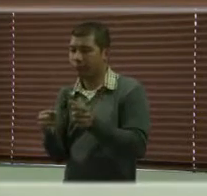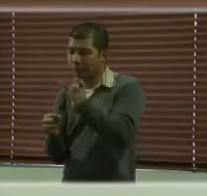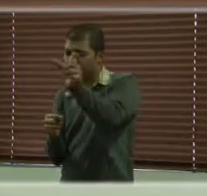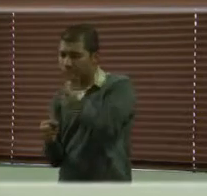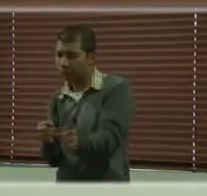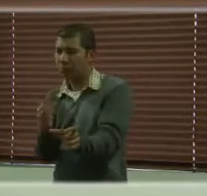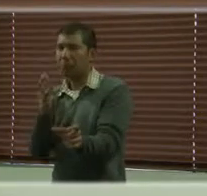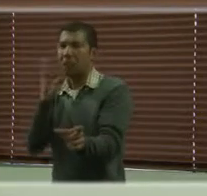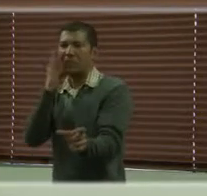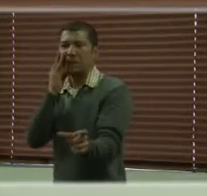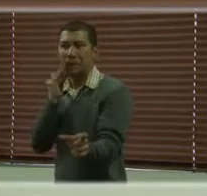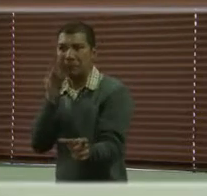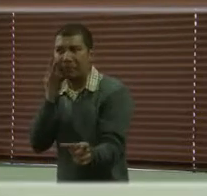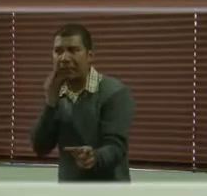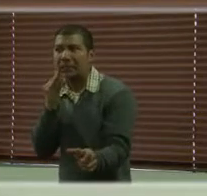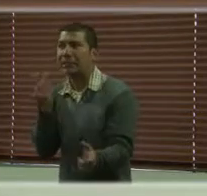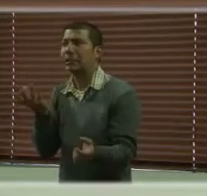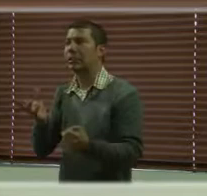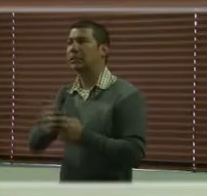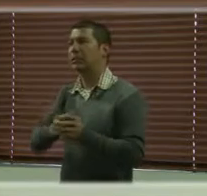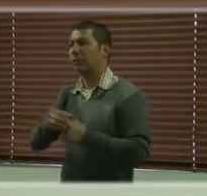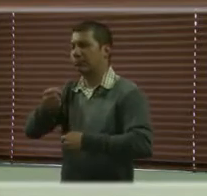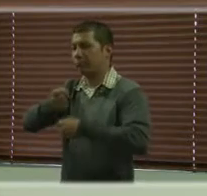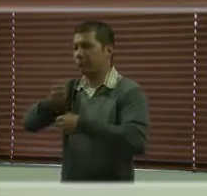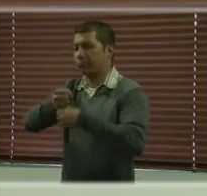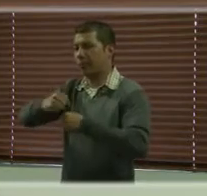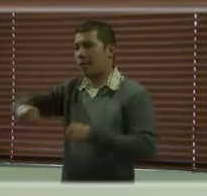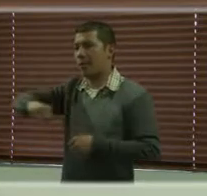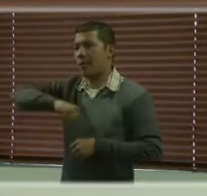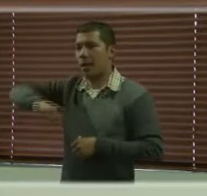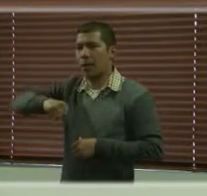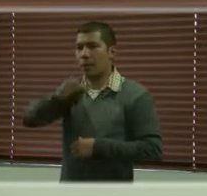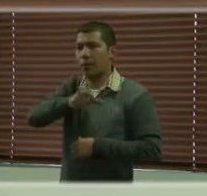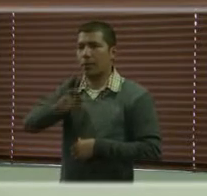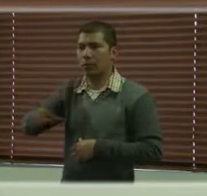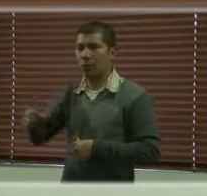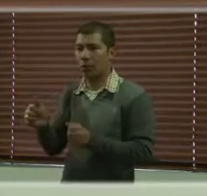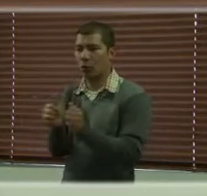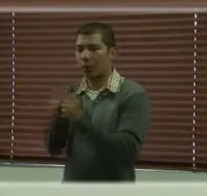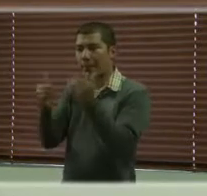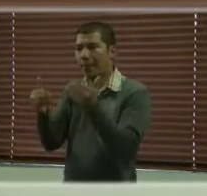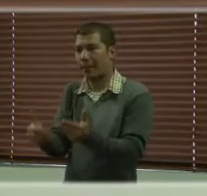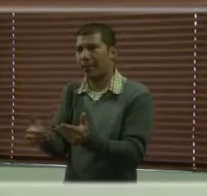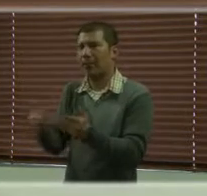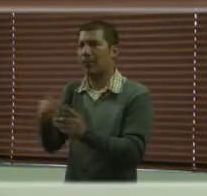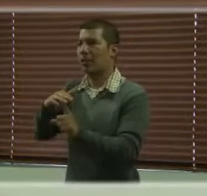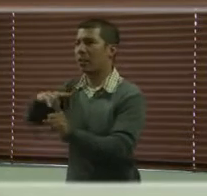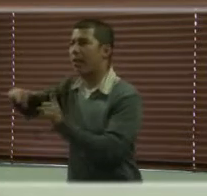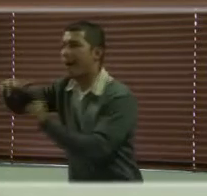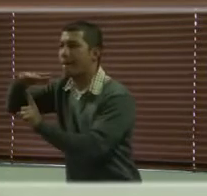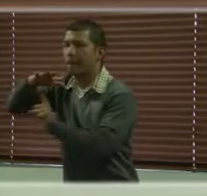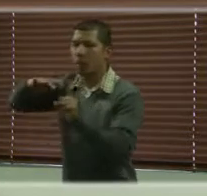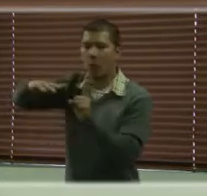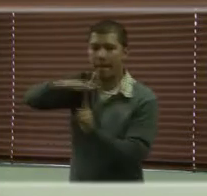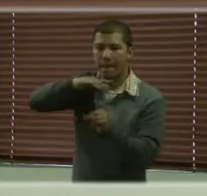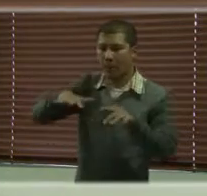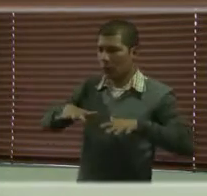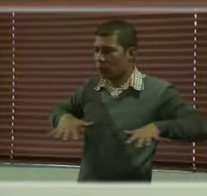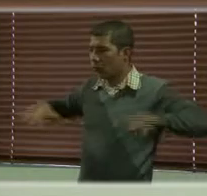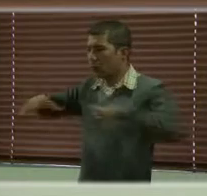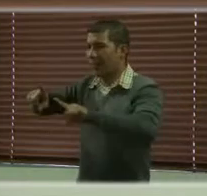en el trabajo de los derechos de las personas con discapacidad desde los diferentes ámbitos obviamente verdad Porque